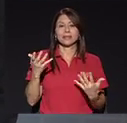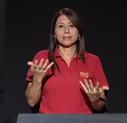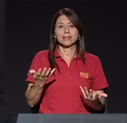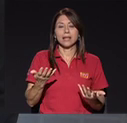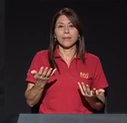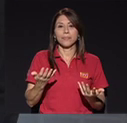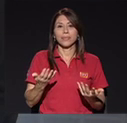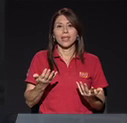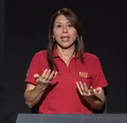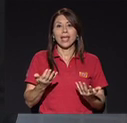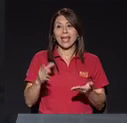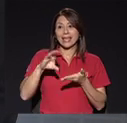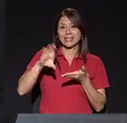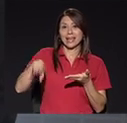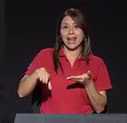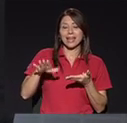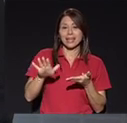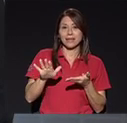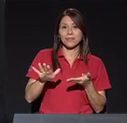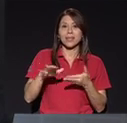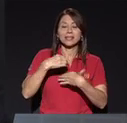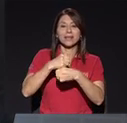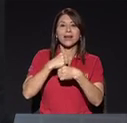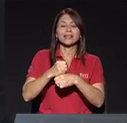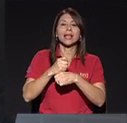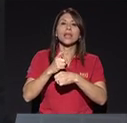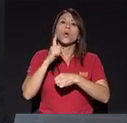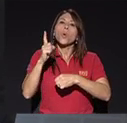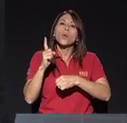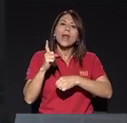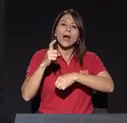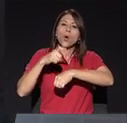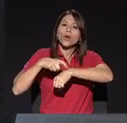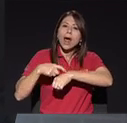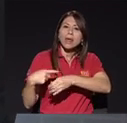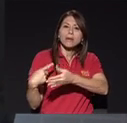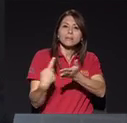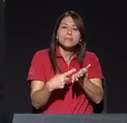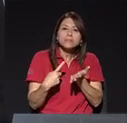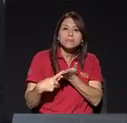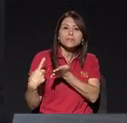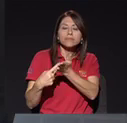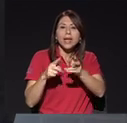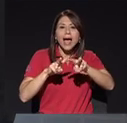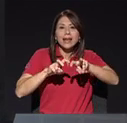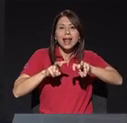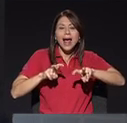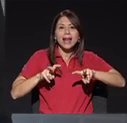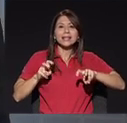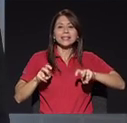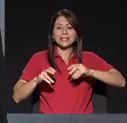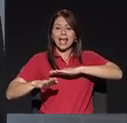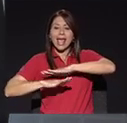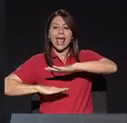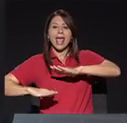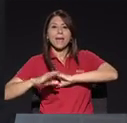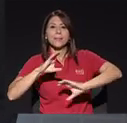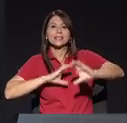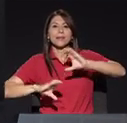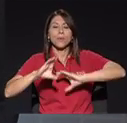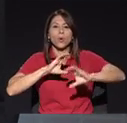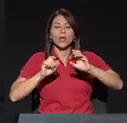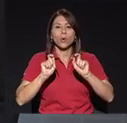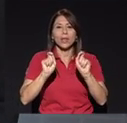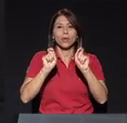mes, ¿verdad? En el CENAREC se va a hacer una jornada de análisis epistemológico de